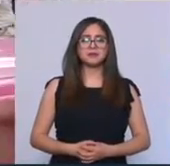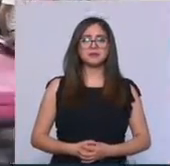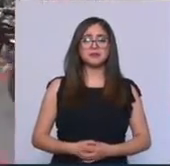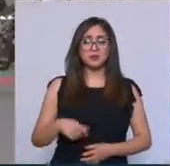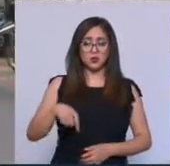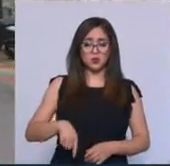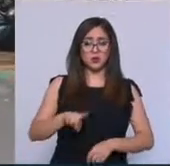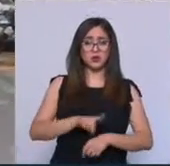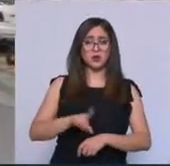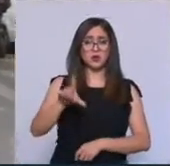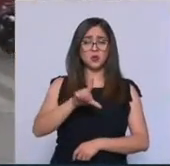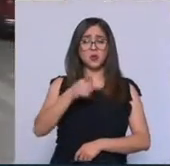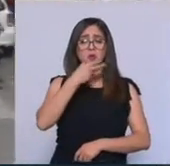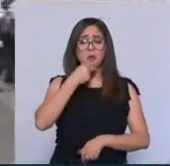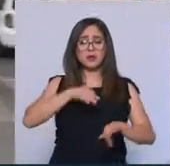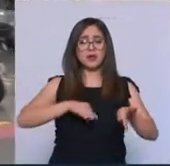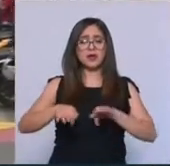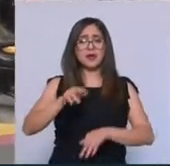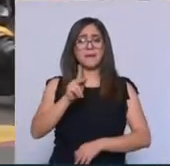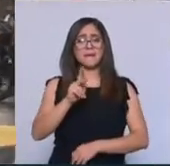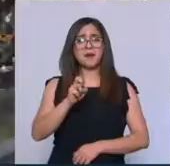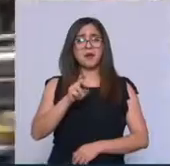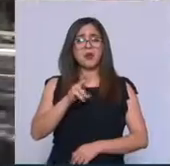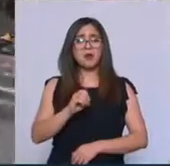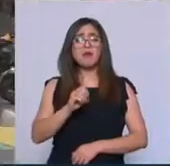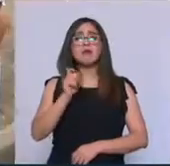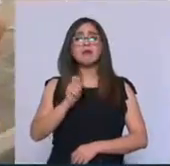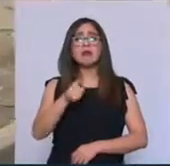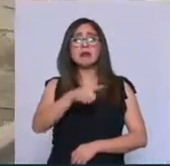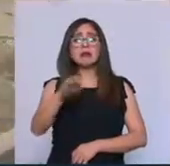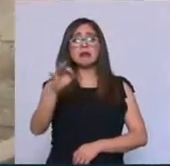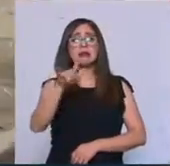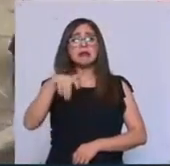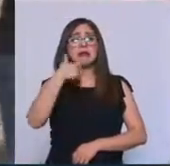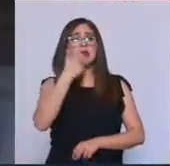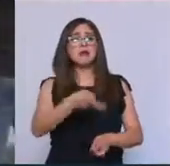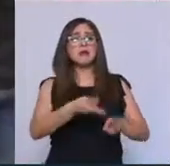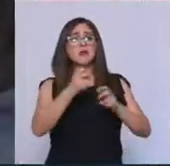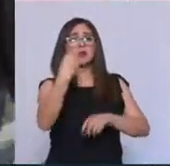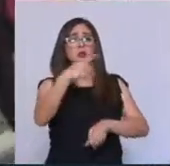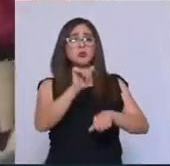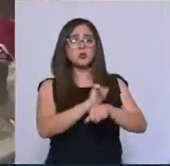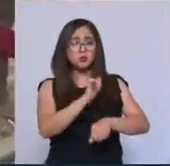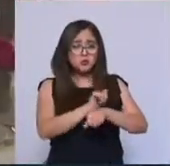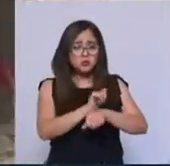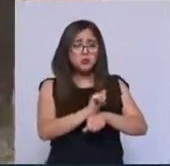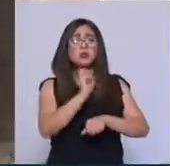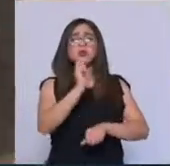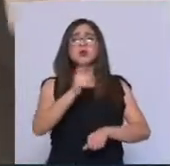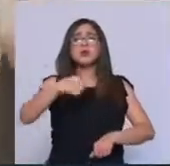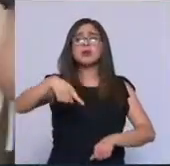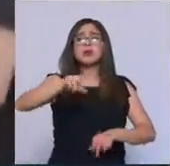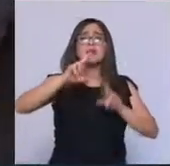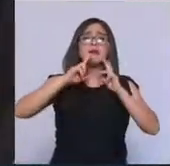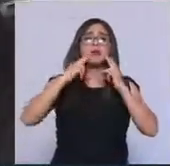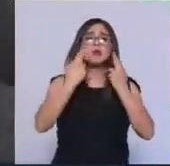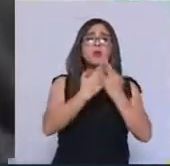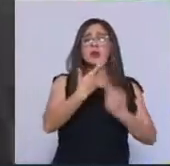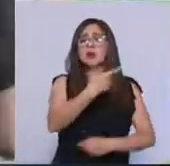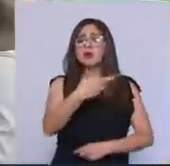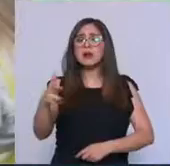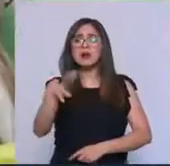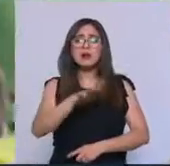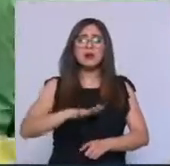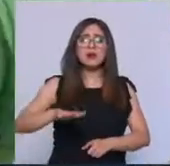Este lunes el periodista Héctor de Mauleón fue víctima de un intento de robo. De Mauleón se encontraba en una reunión en un restaurante de la